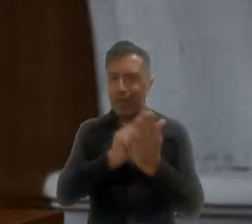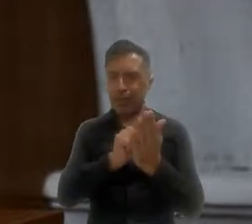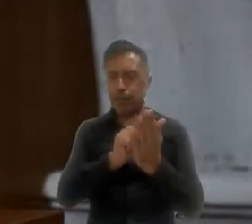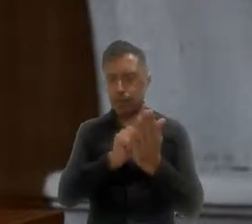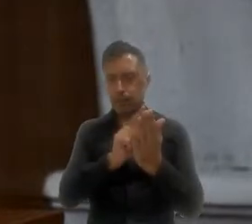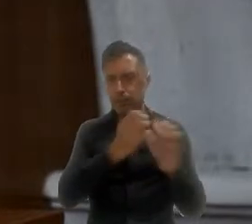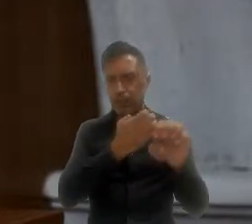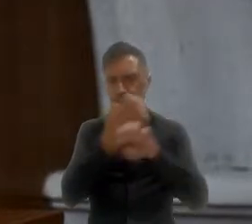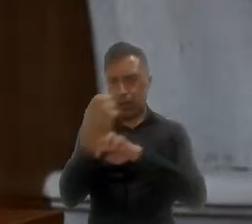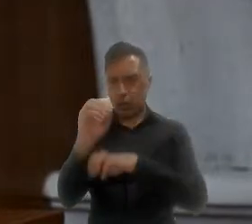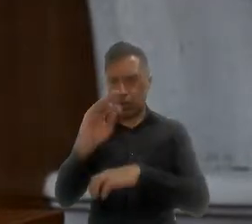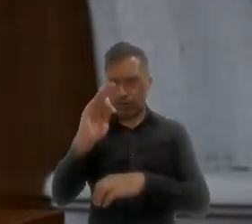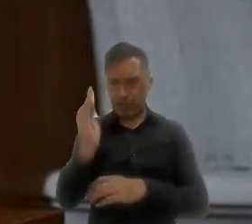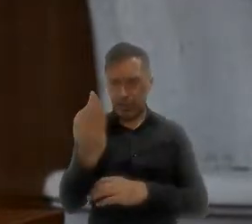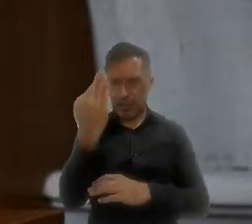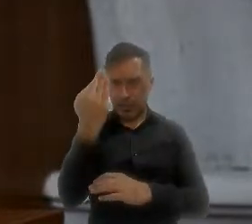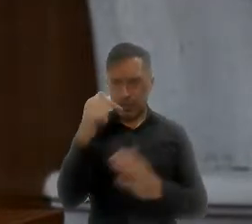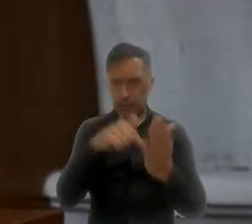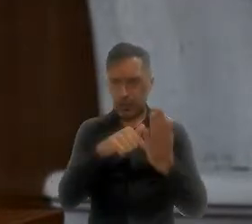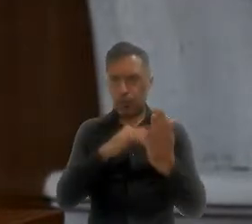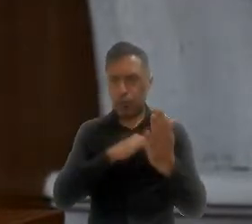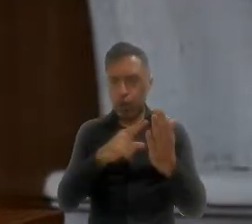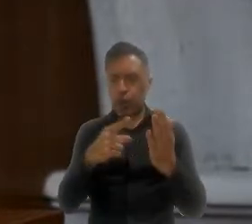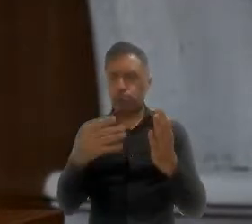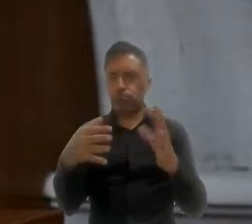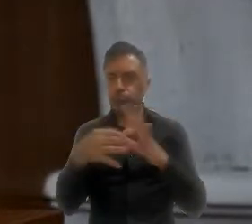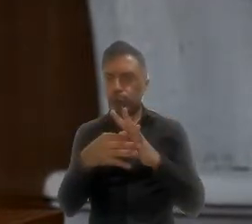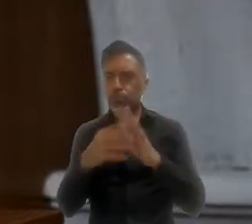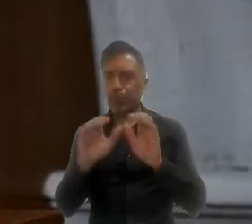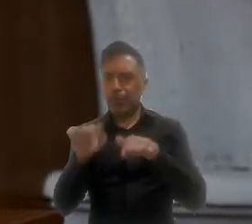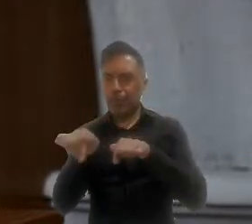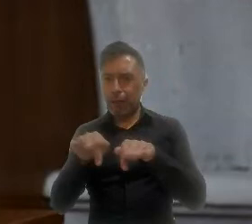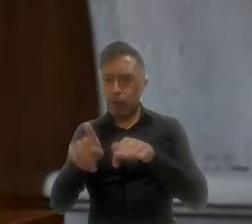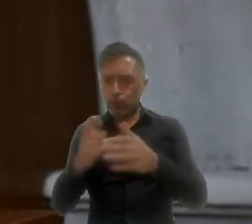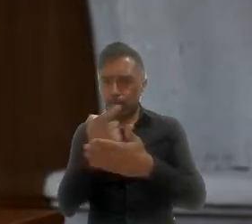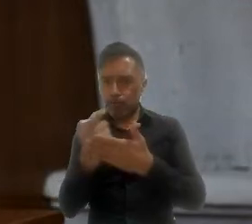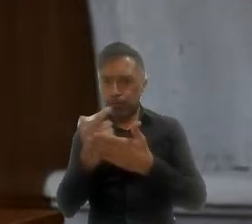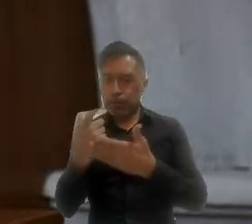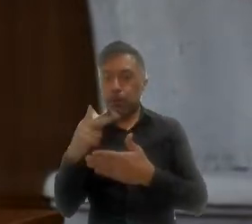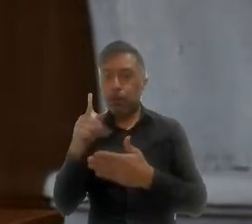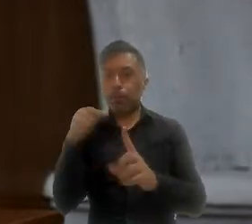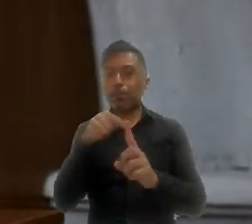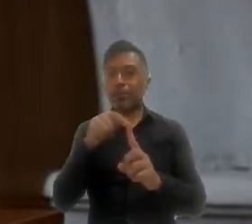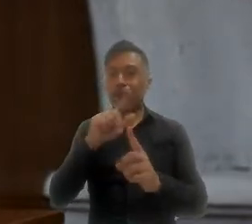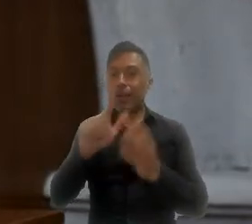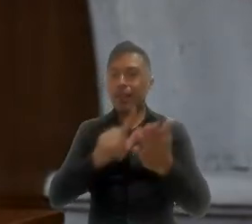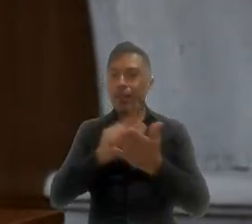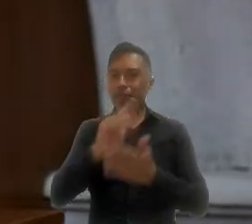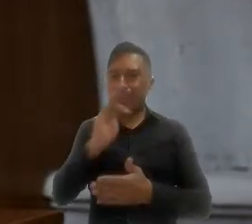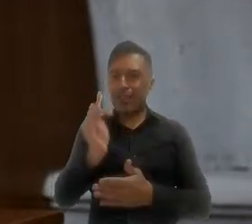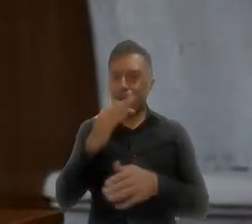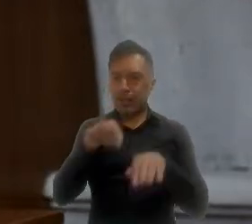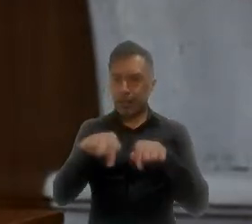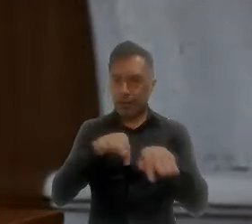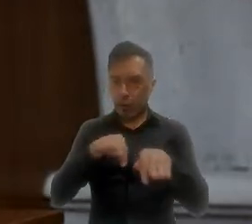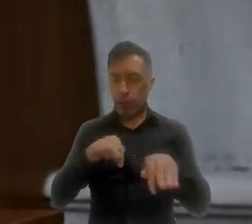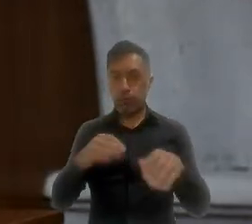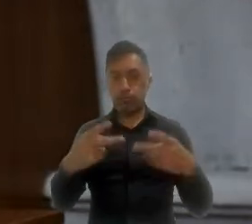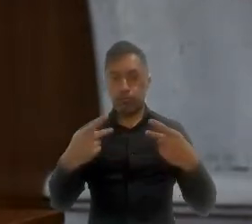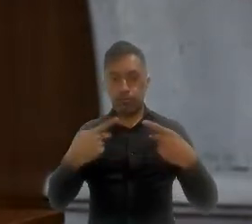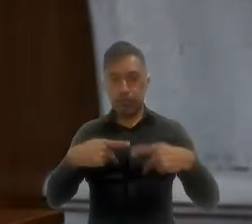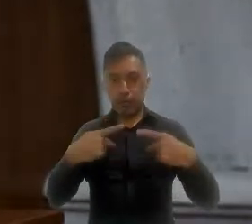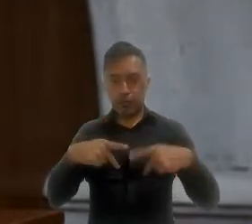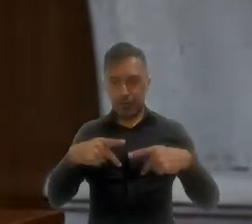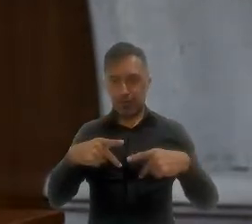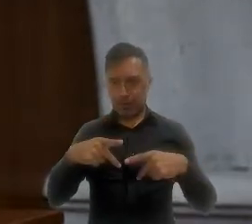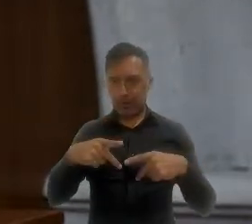que regulan este tipo de relaciones laborales. Sin embargo, la Ley Federal del Trabajo de los Servidores Públicos